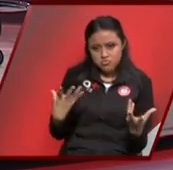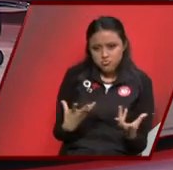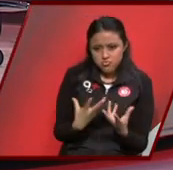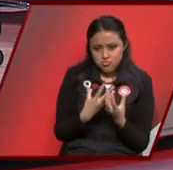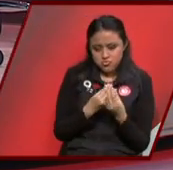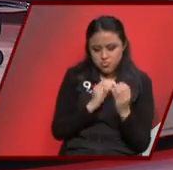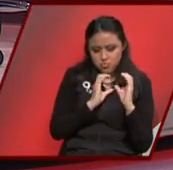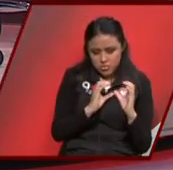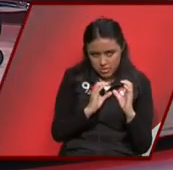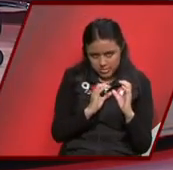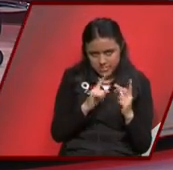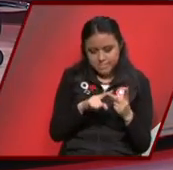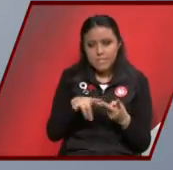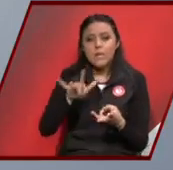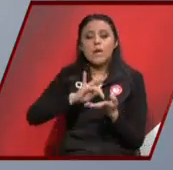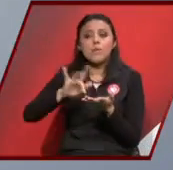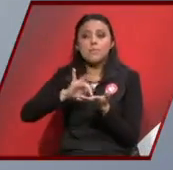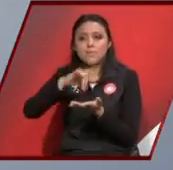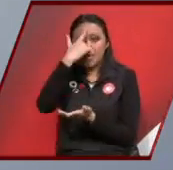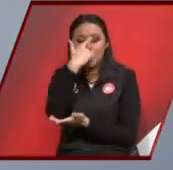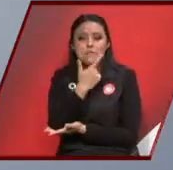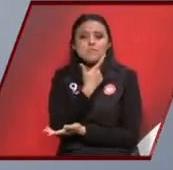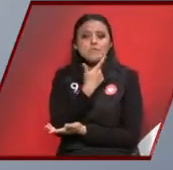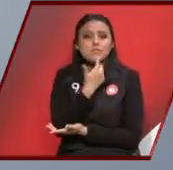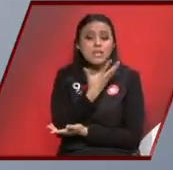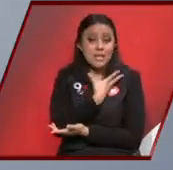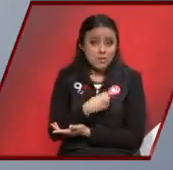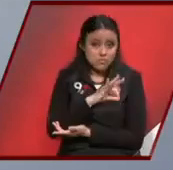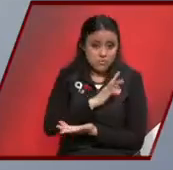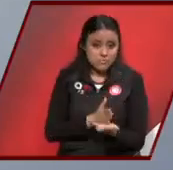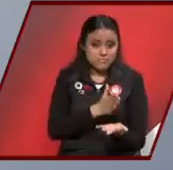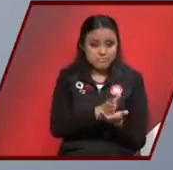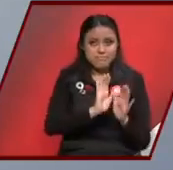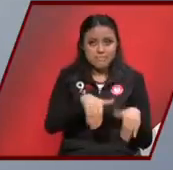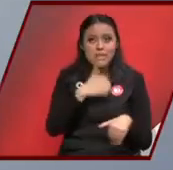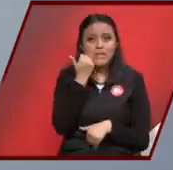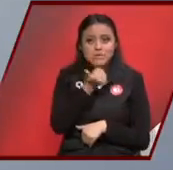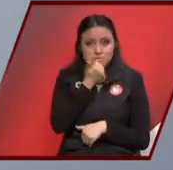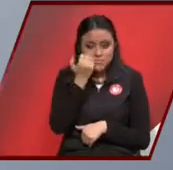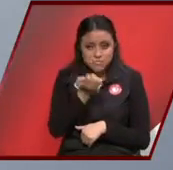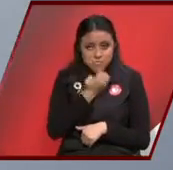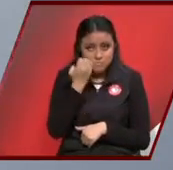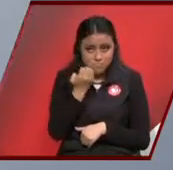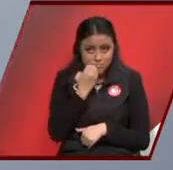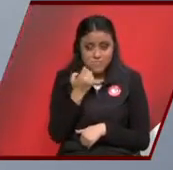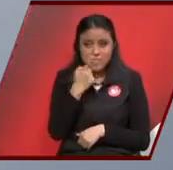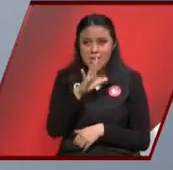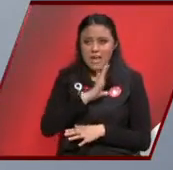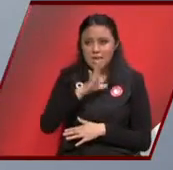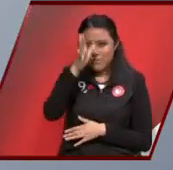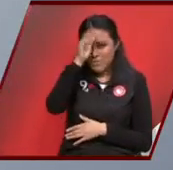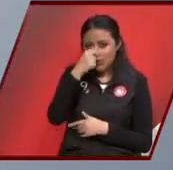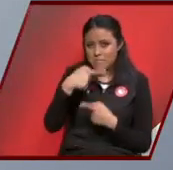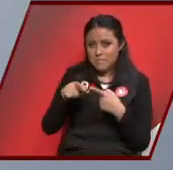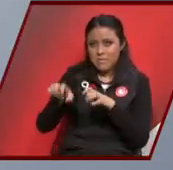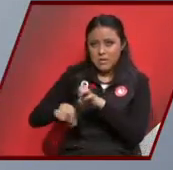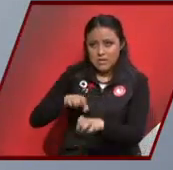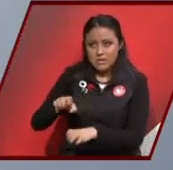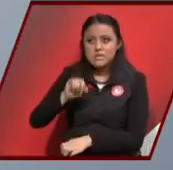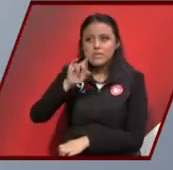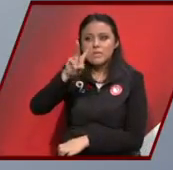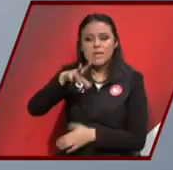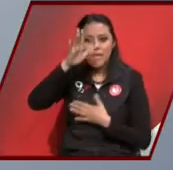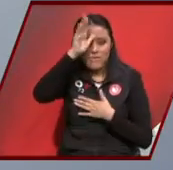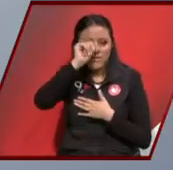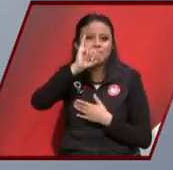solos, el apoyo para que los niños vayan a la escuela, se acerquen al deporte. ¿Este empleo ya lo tienen pactado con empresarios? Es